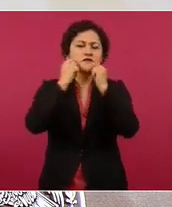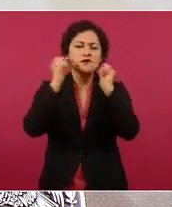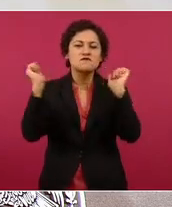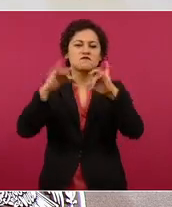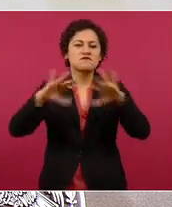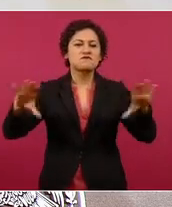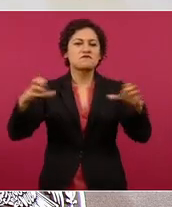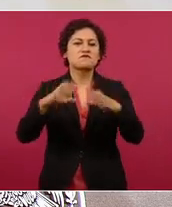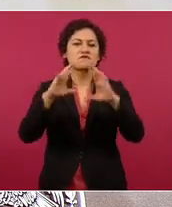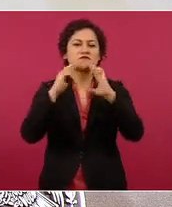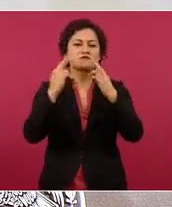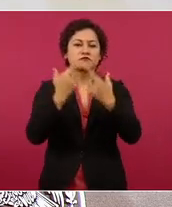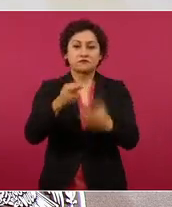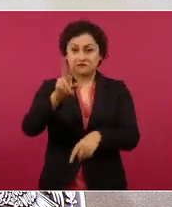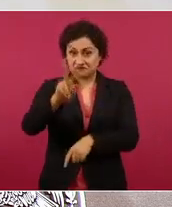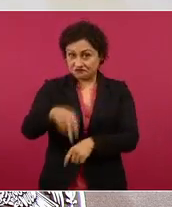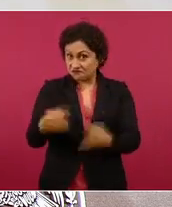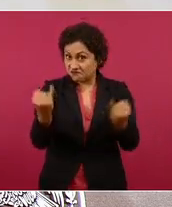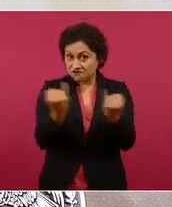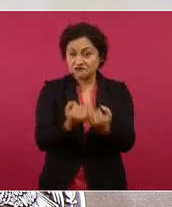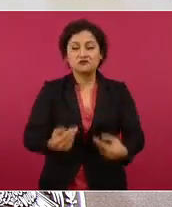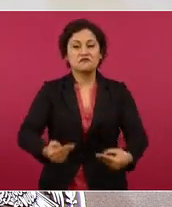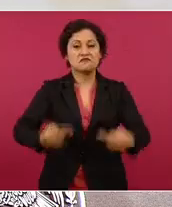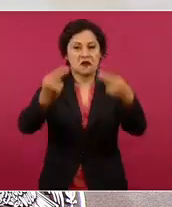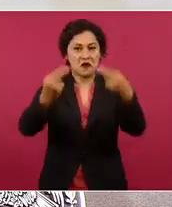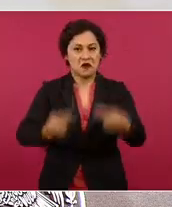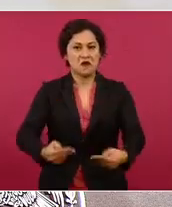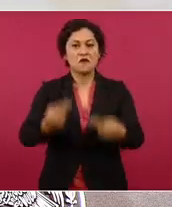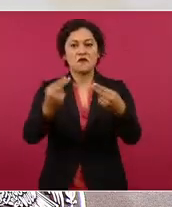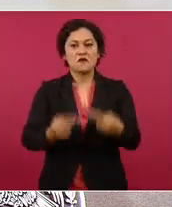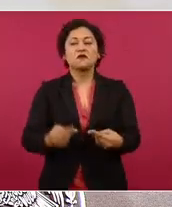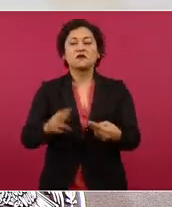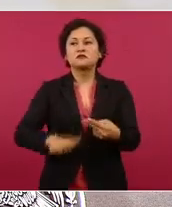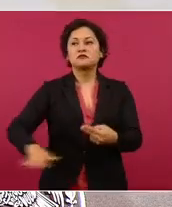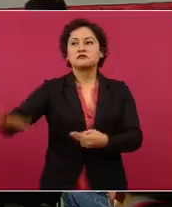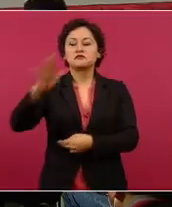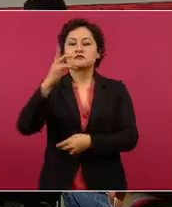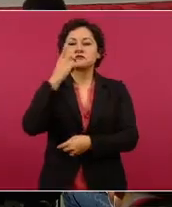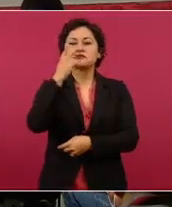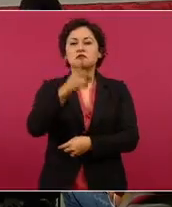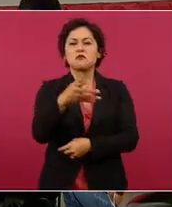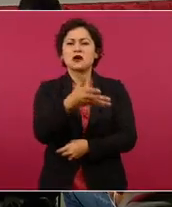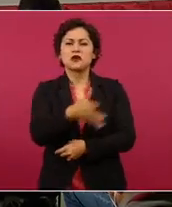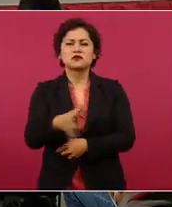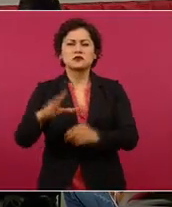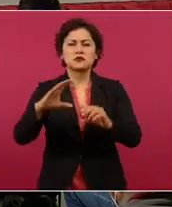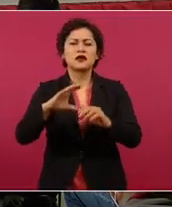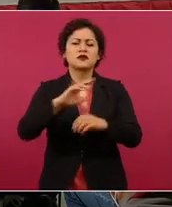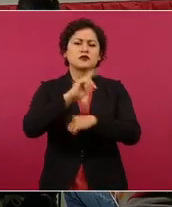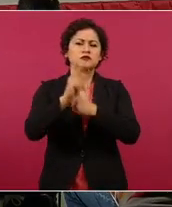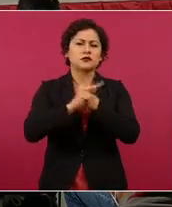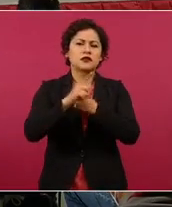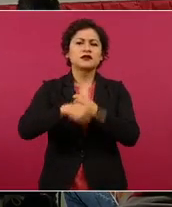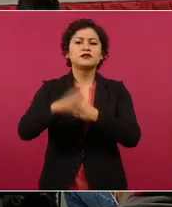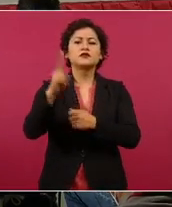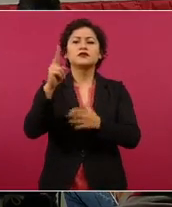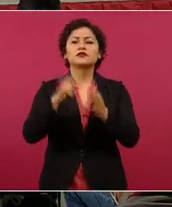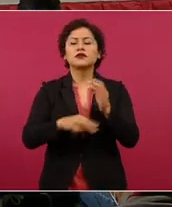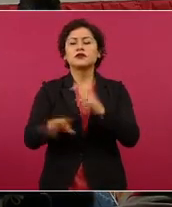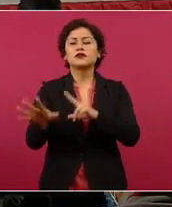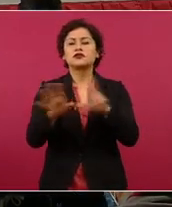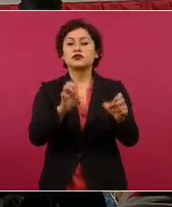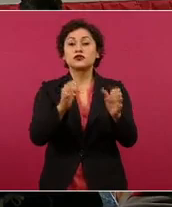negocio. Estimaciones señalan que mueve en el país unos 2.800 millones de dólares al